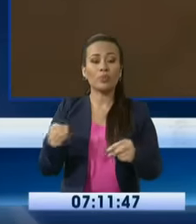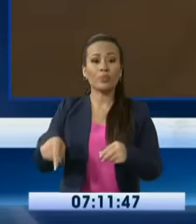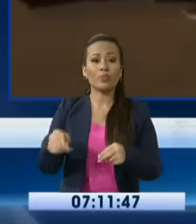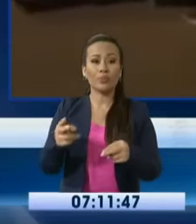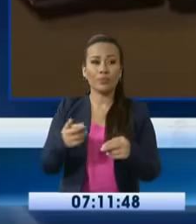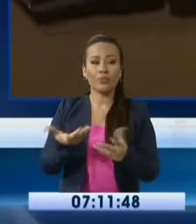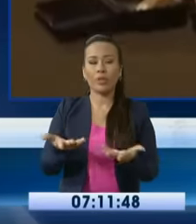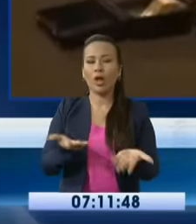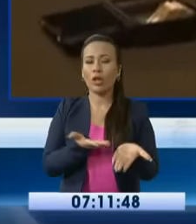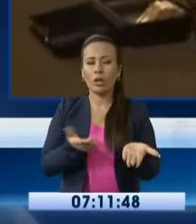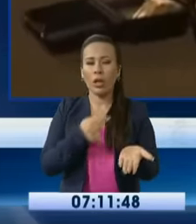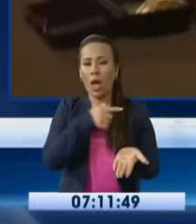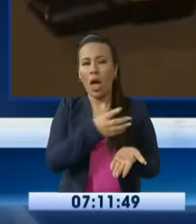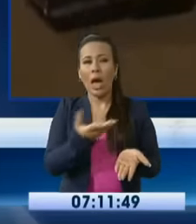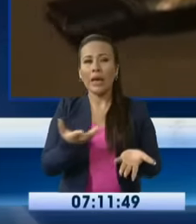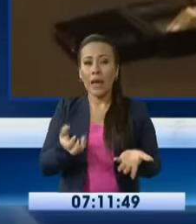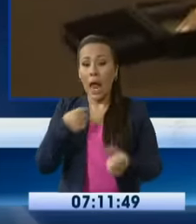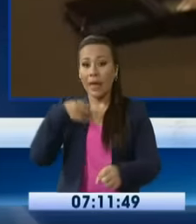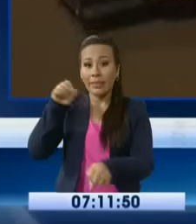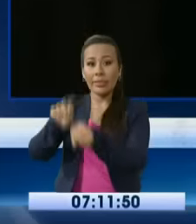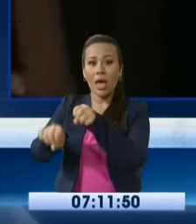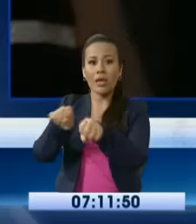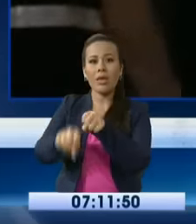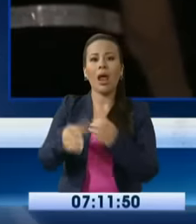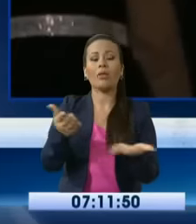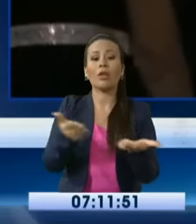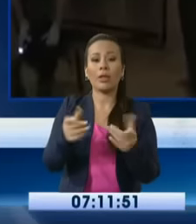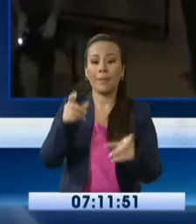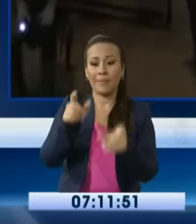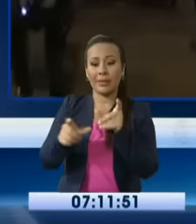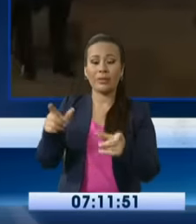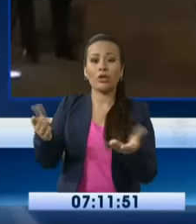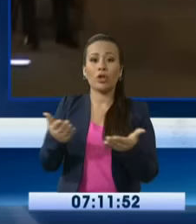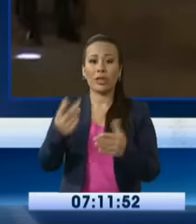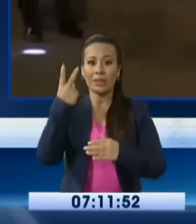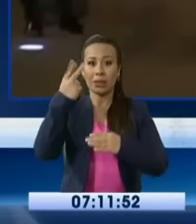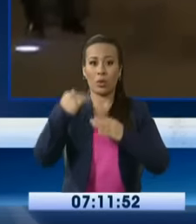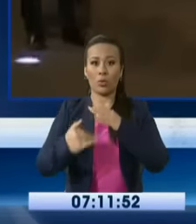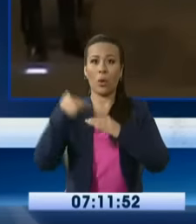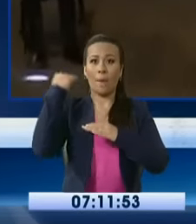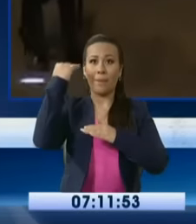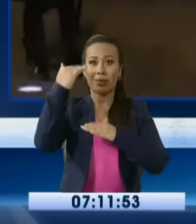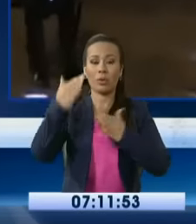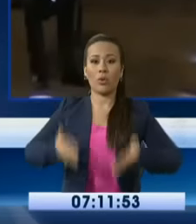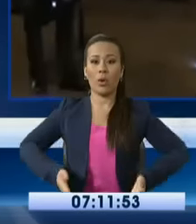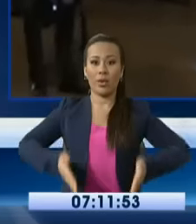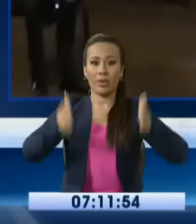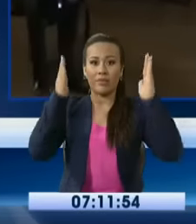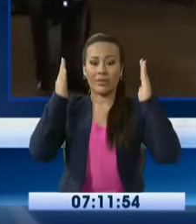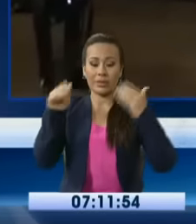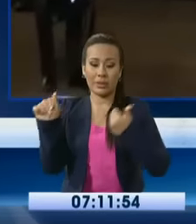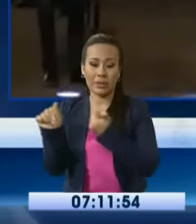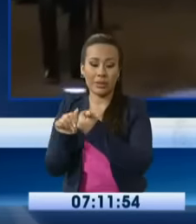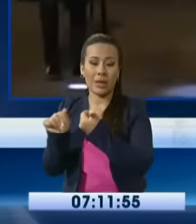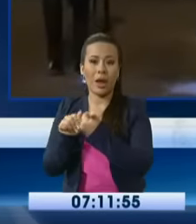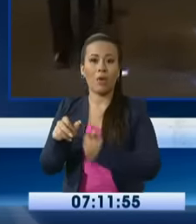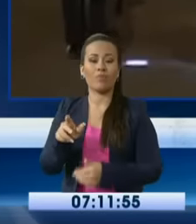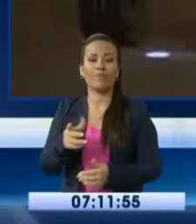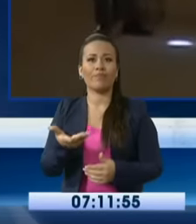explosión, digamos, hacer daño a personas que se encontraban en ese momento en el segundo piso de un edificio aledaño a un